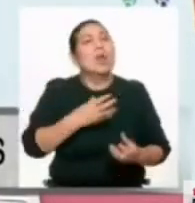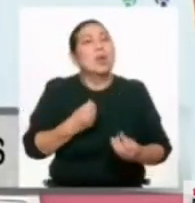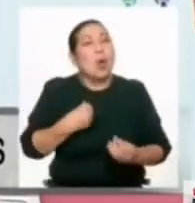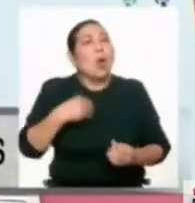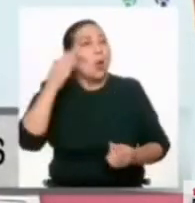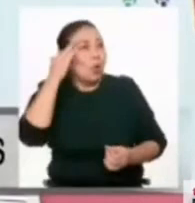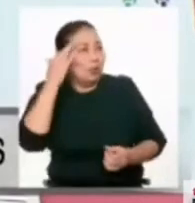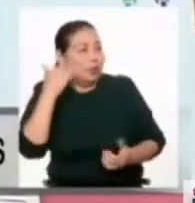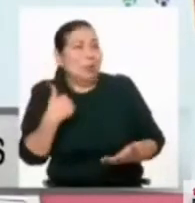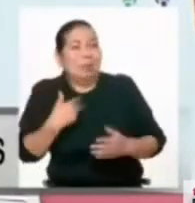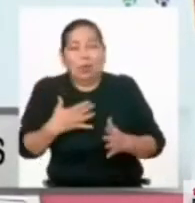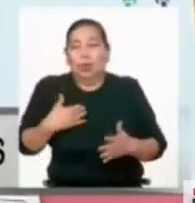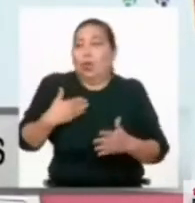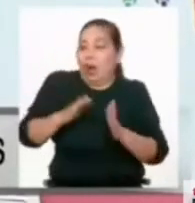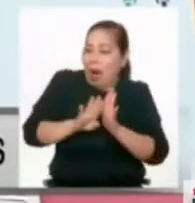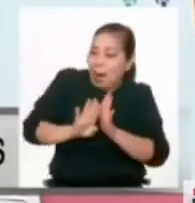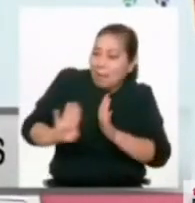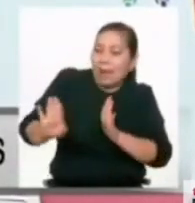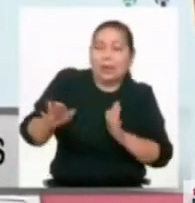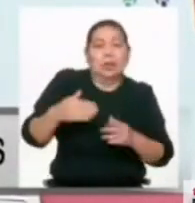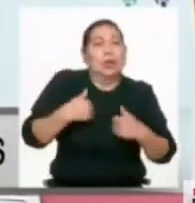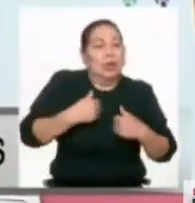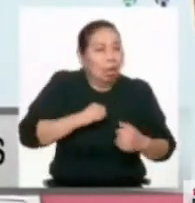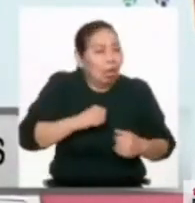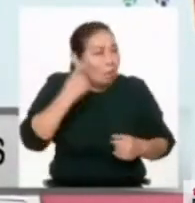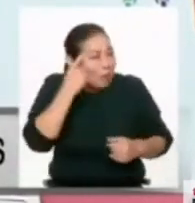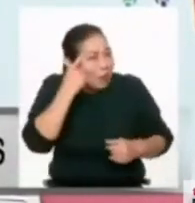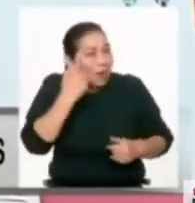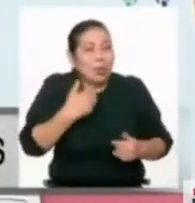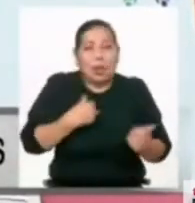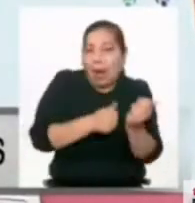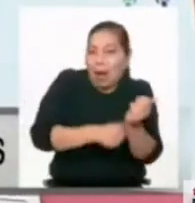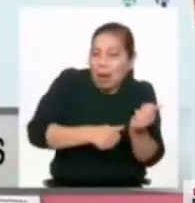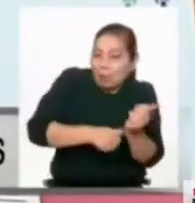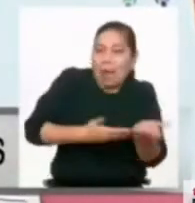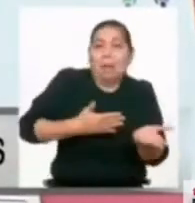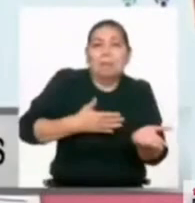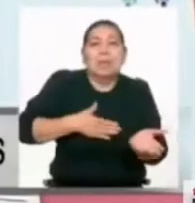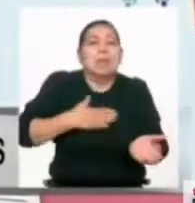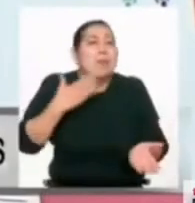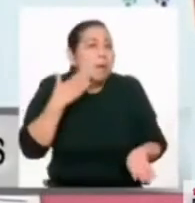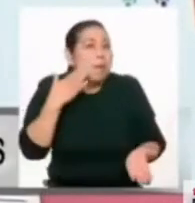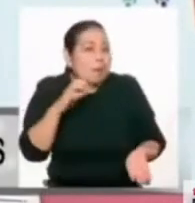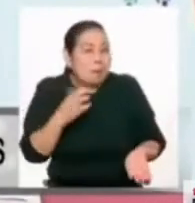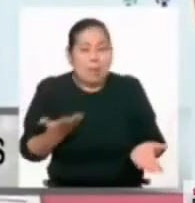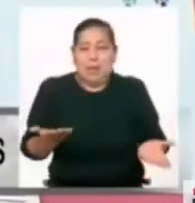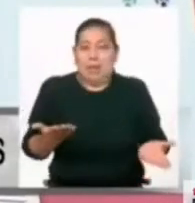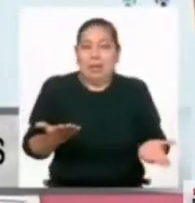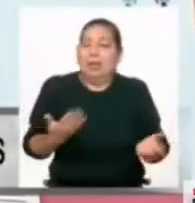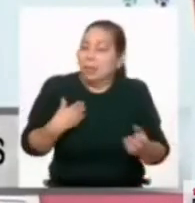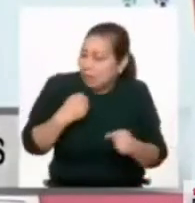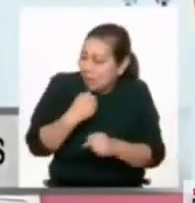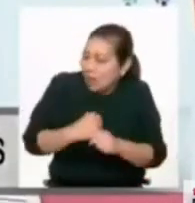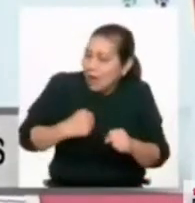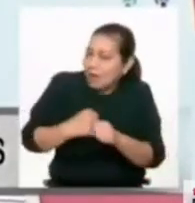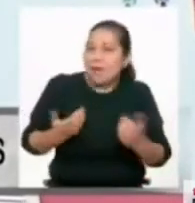en que nos desempeñemos. Tenemos que pensar que tenemos hijos, que tenemos hermanos, que tenemos padres, ¿no? Entonces hay que